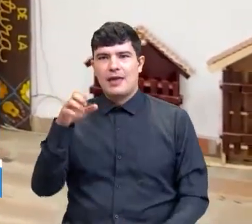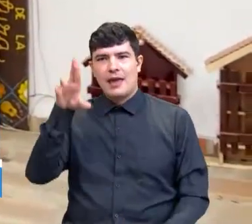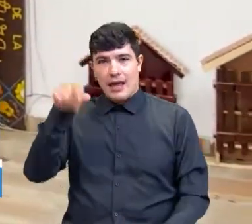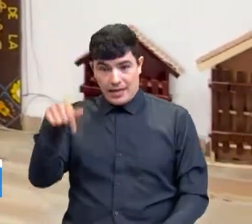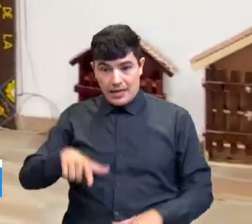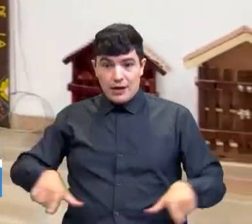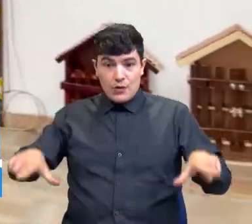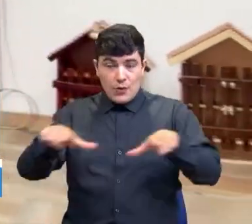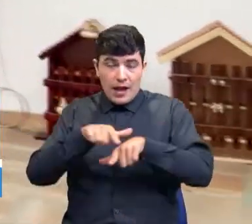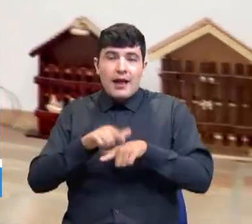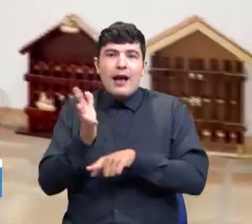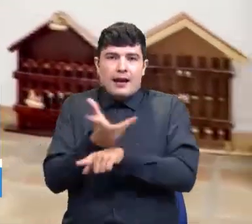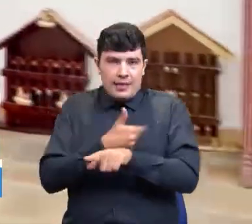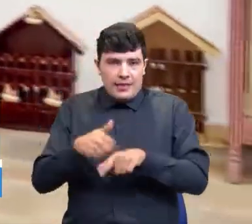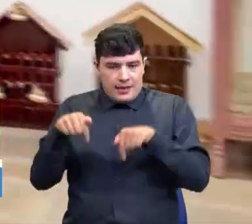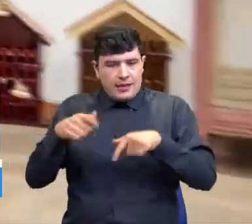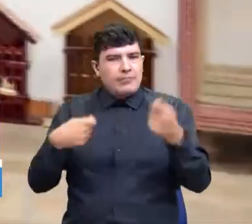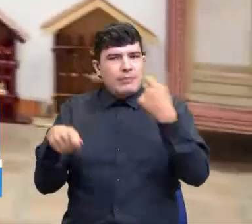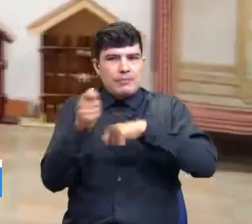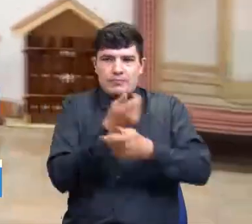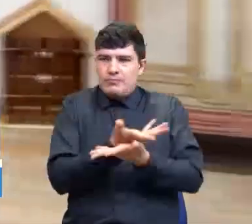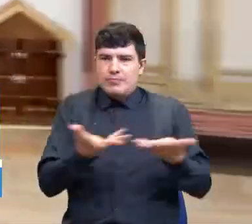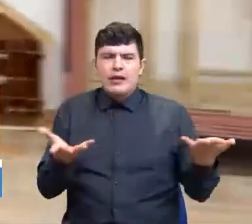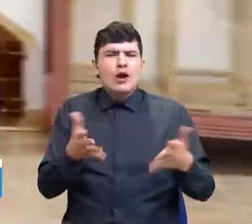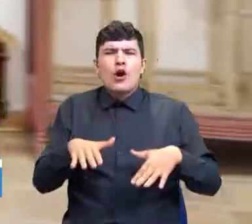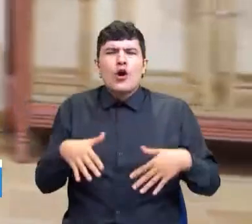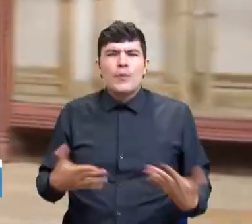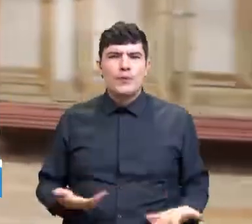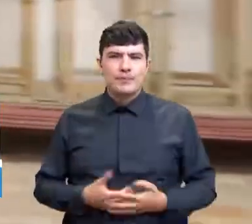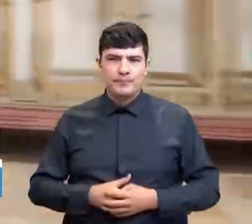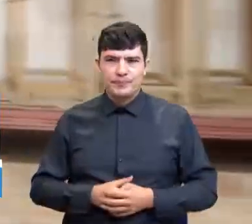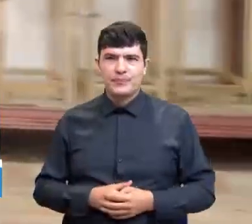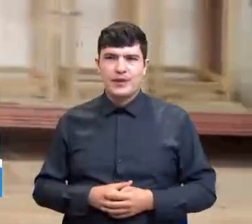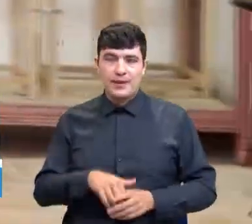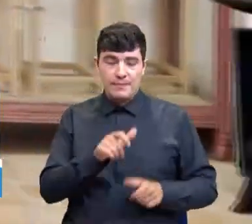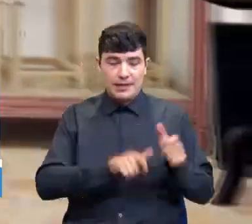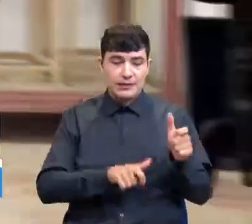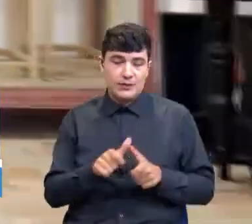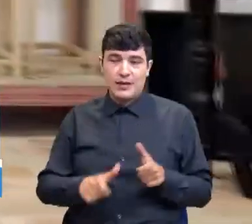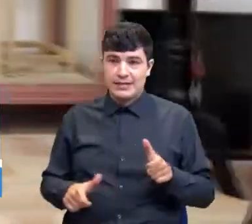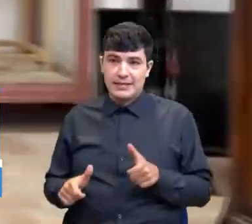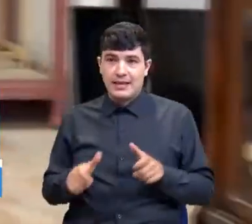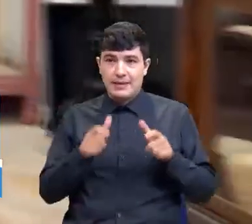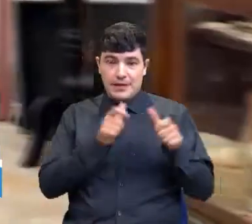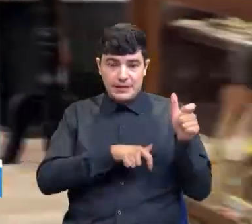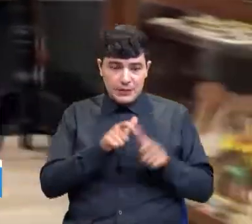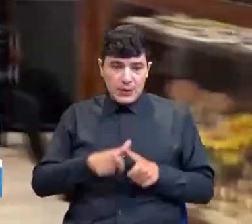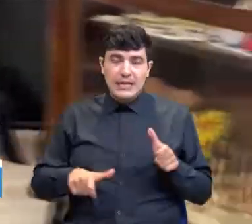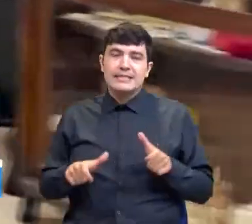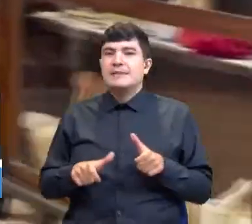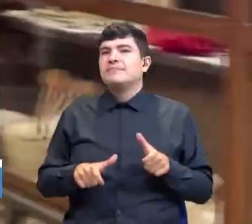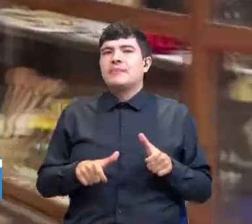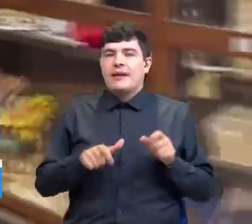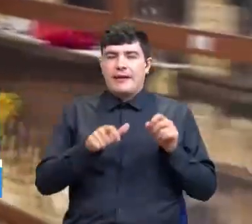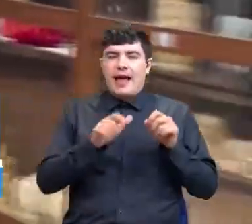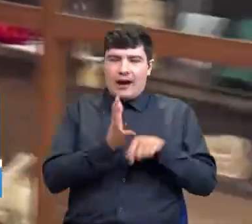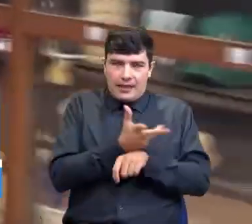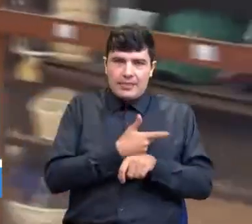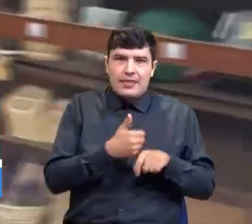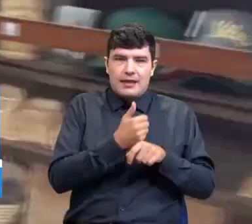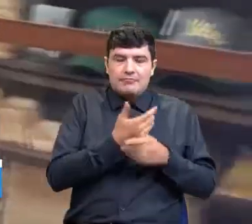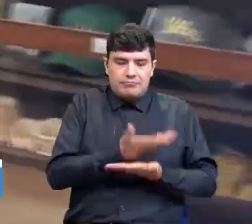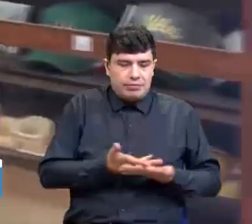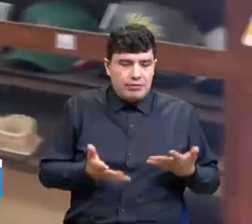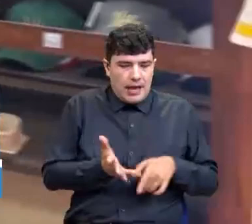artesanos. ¿Y cómo funciona? Muy fácil. Los artesanos traen en consignación cada uno de sus productos, acá